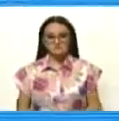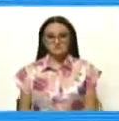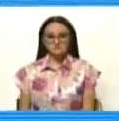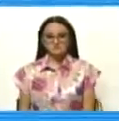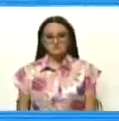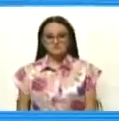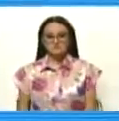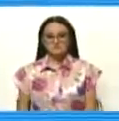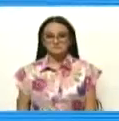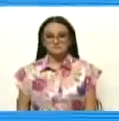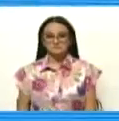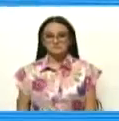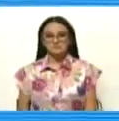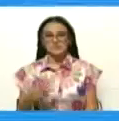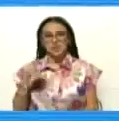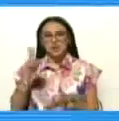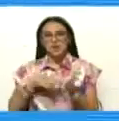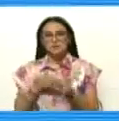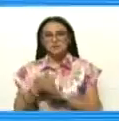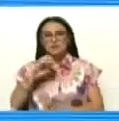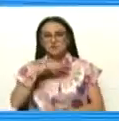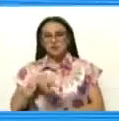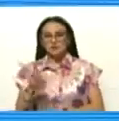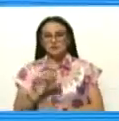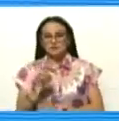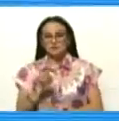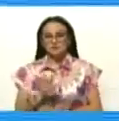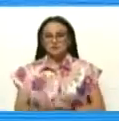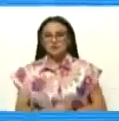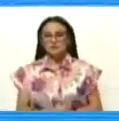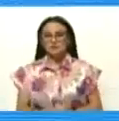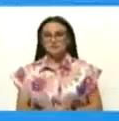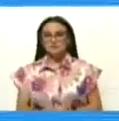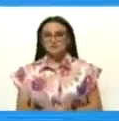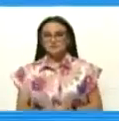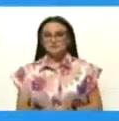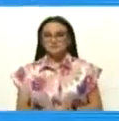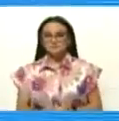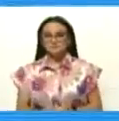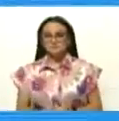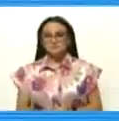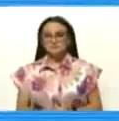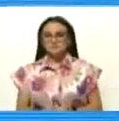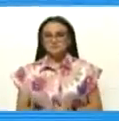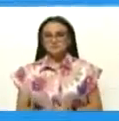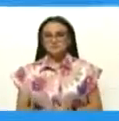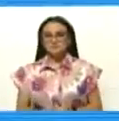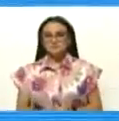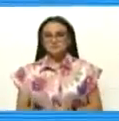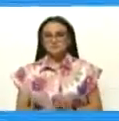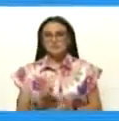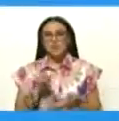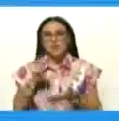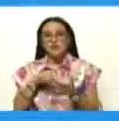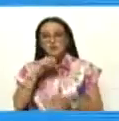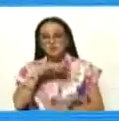No han leído la historia de Venezuela, quienes atacan a nuestro país así. No han leído la historia de los pueblos,